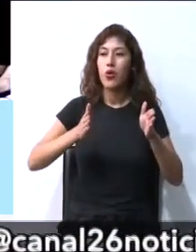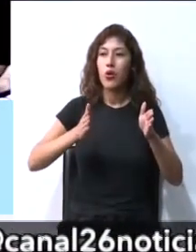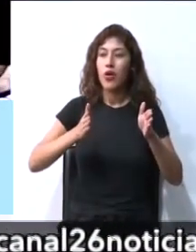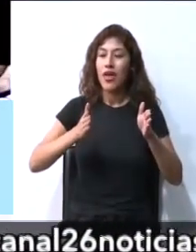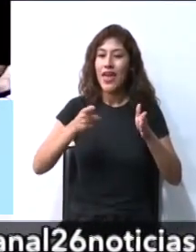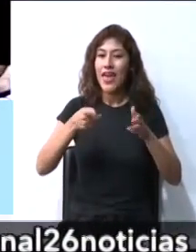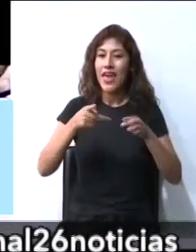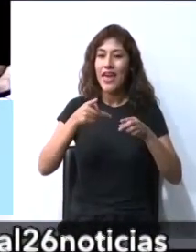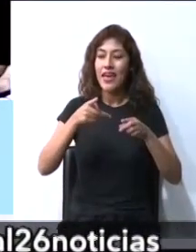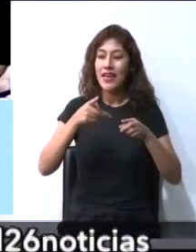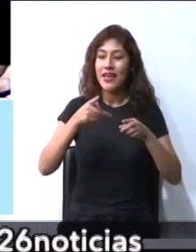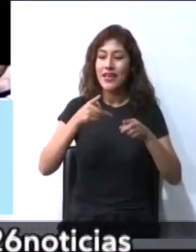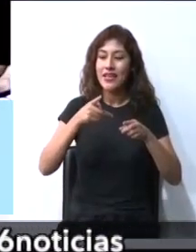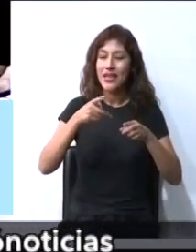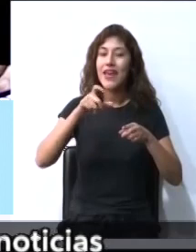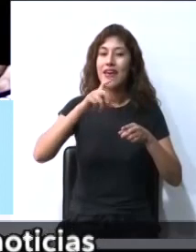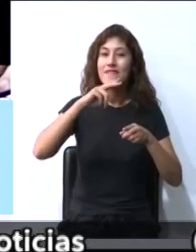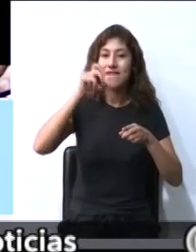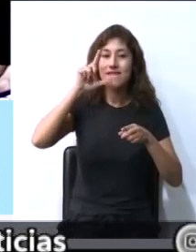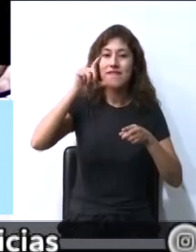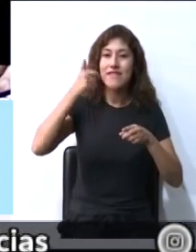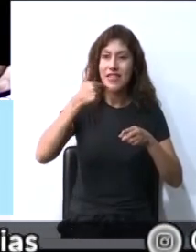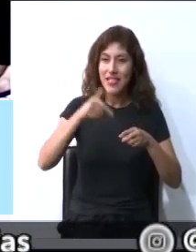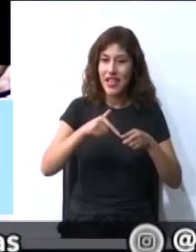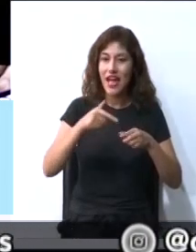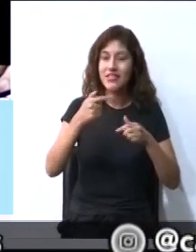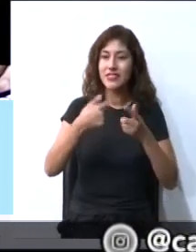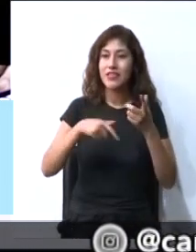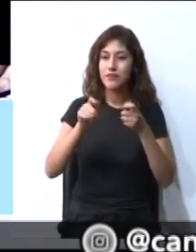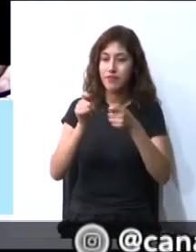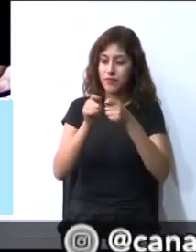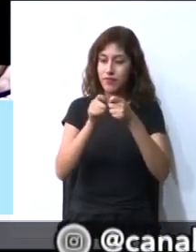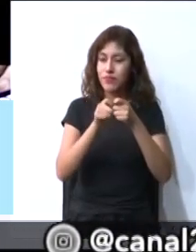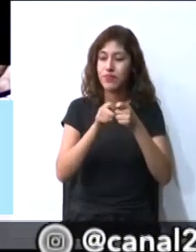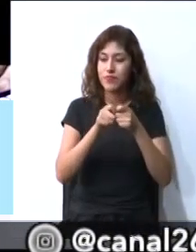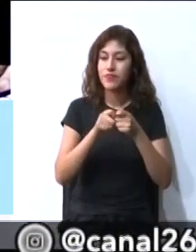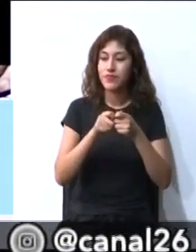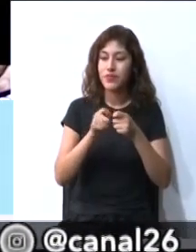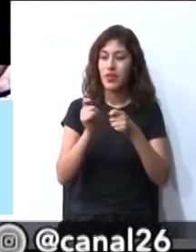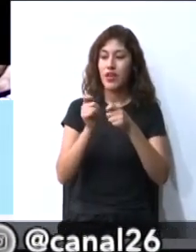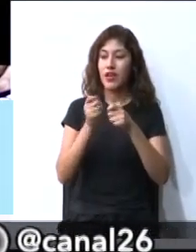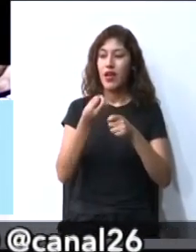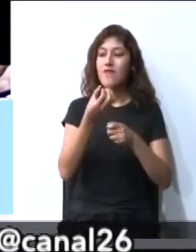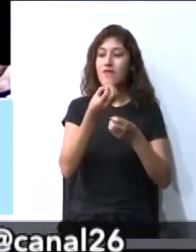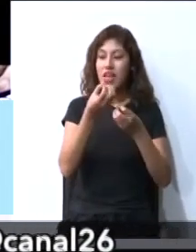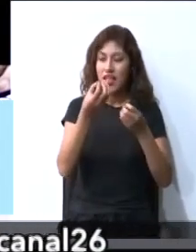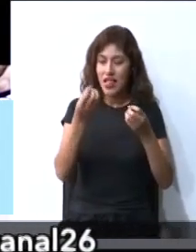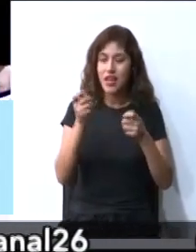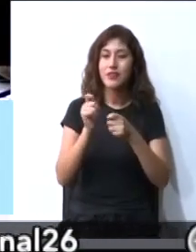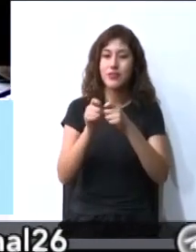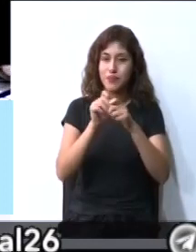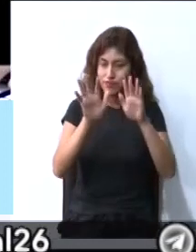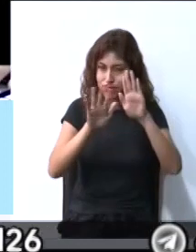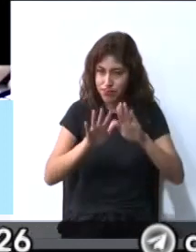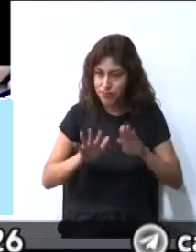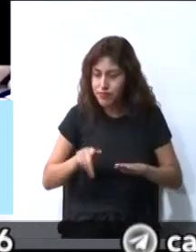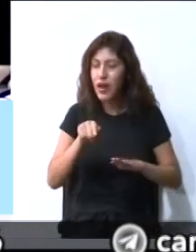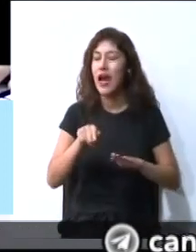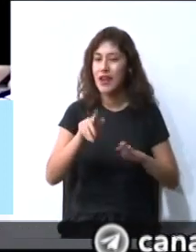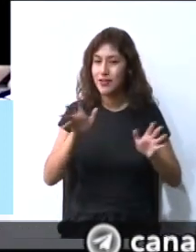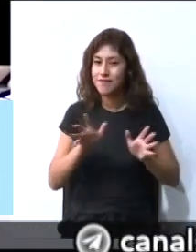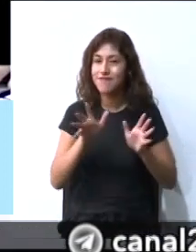de belleza, y hoy forman parte de la red de emprendedores del barrio Mujica, que cada vez es más grande, cada vez es más participativa y